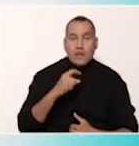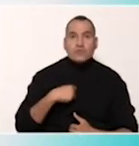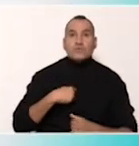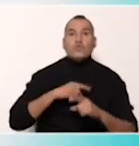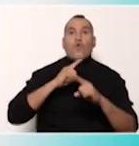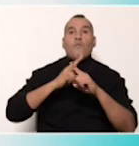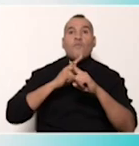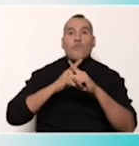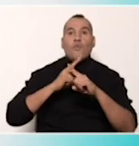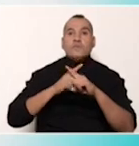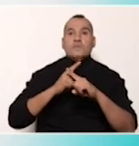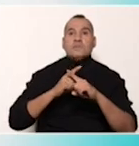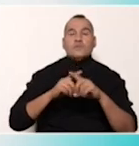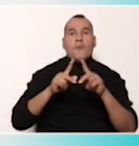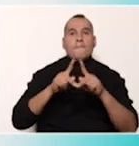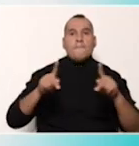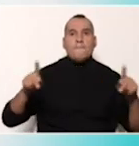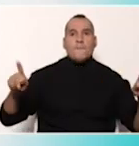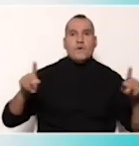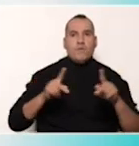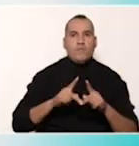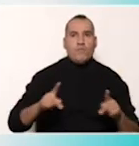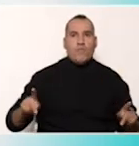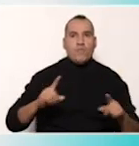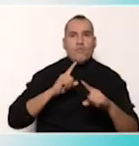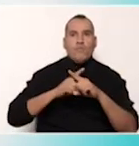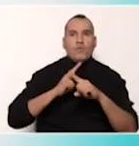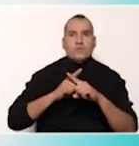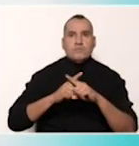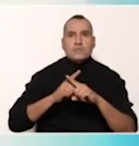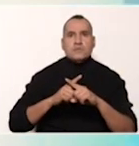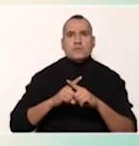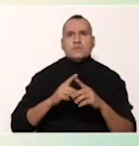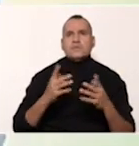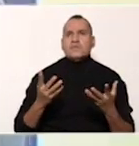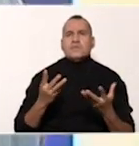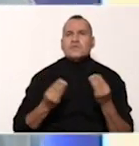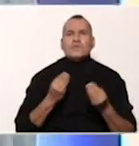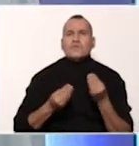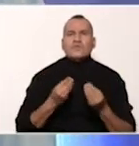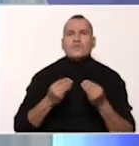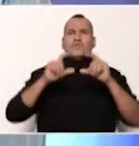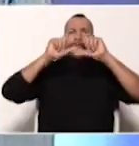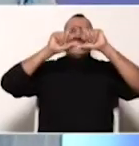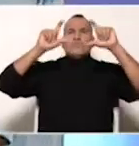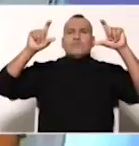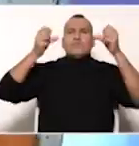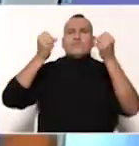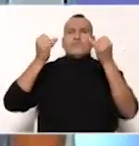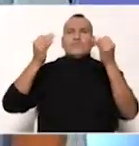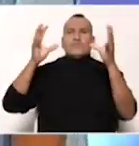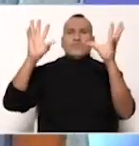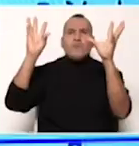multiplicación de dos polinomios. Pero antes vamos a ver cómo se descompone el número